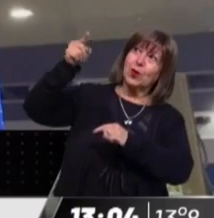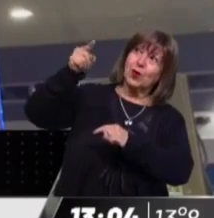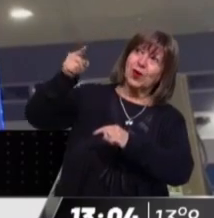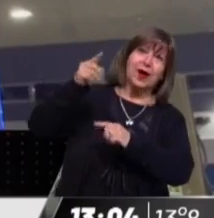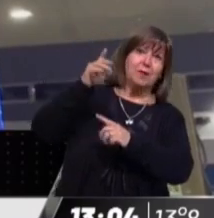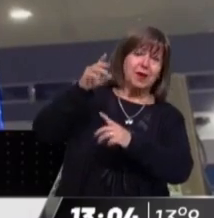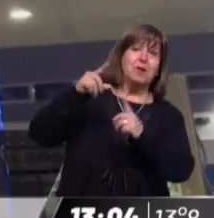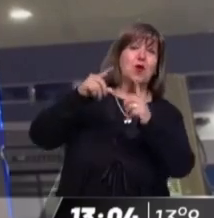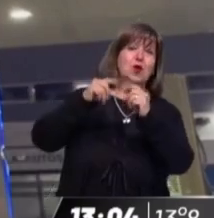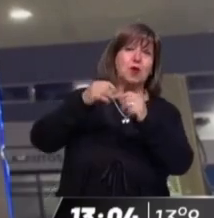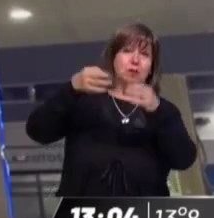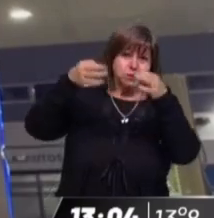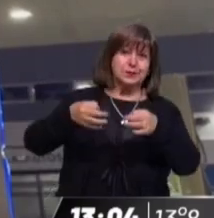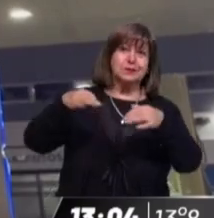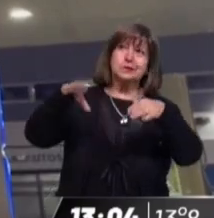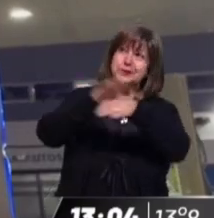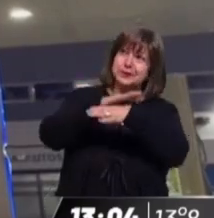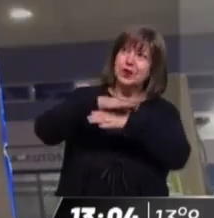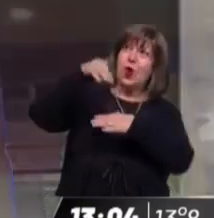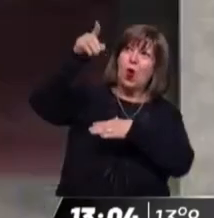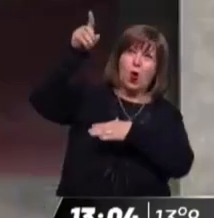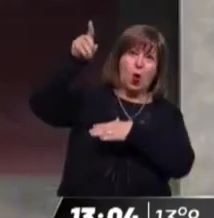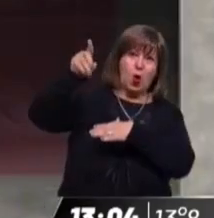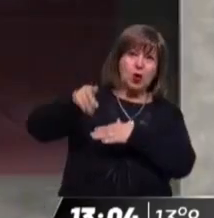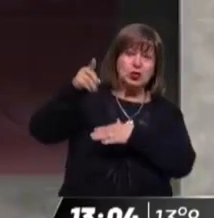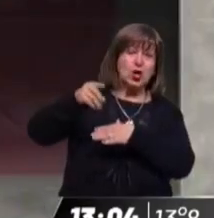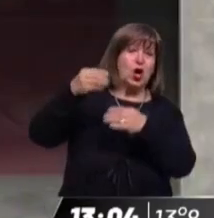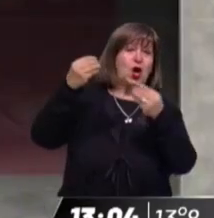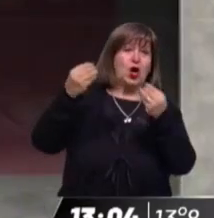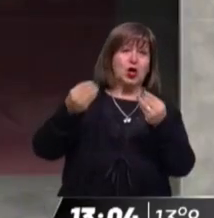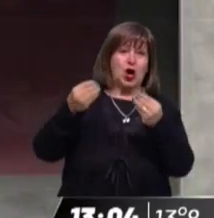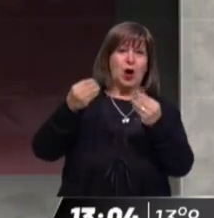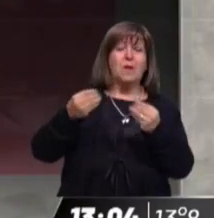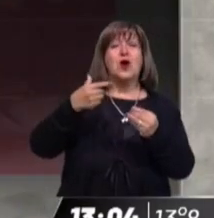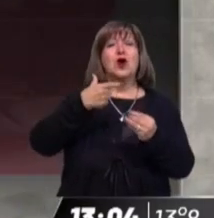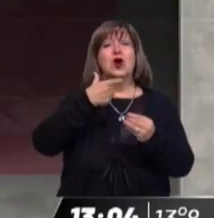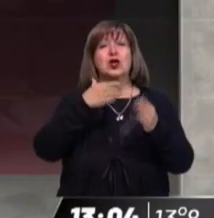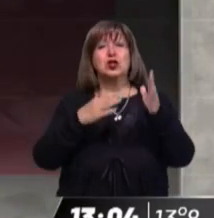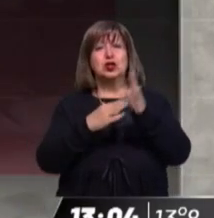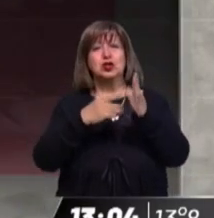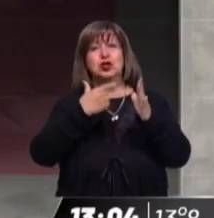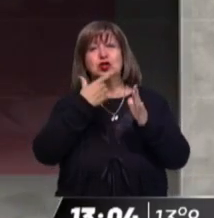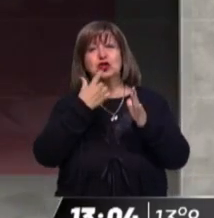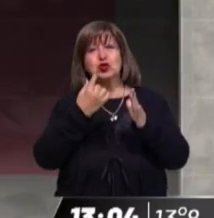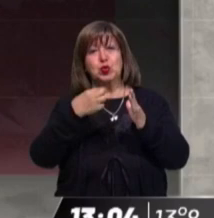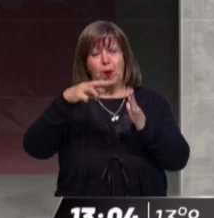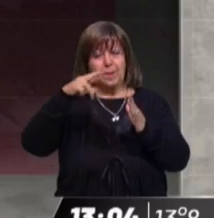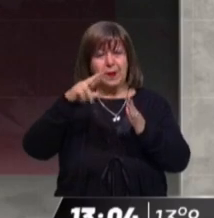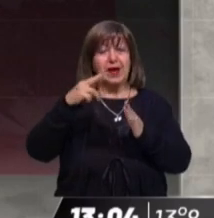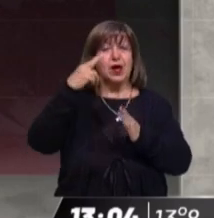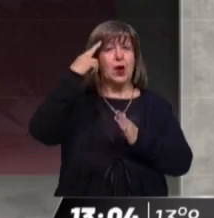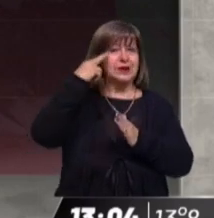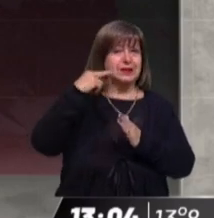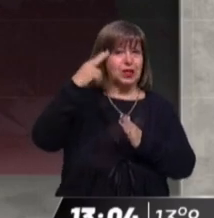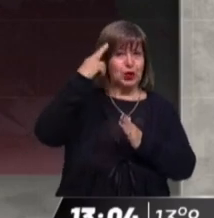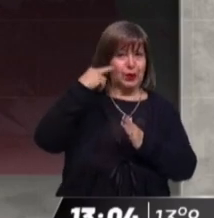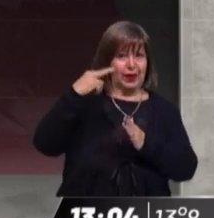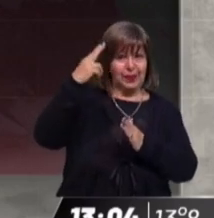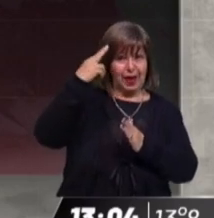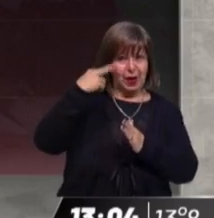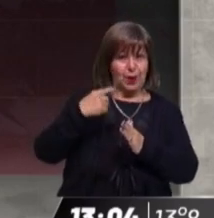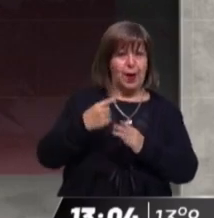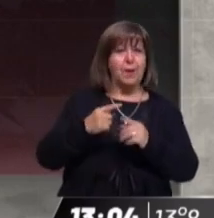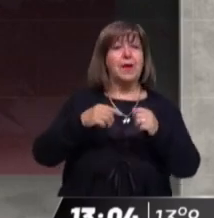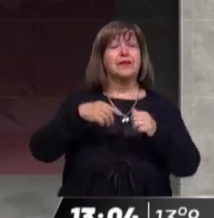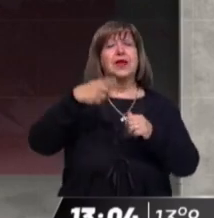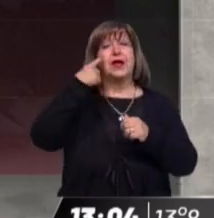ustedes, con estos números, estos valores, cómo quedó cada una de las petroleras a nivel local. Nos vamos, primero YPF Super, 999 por